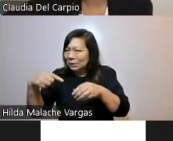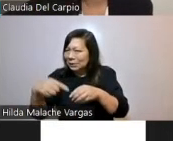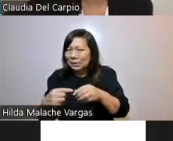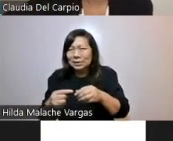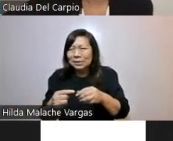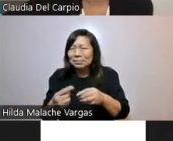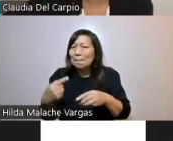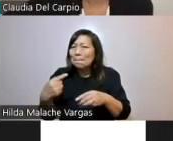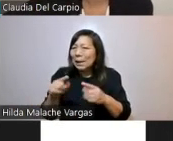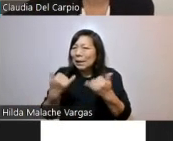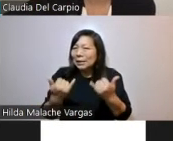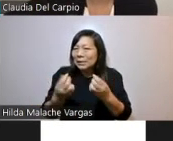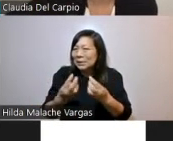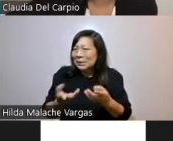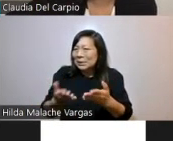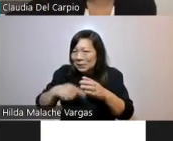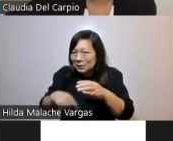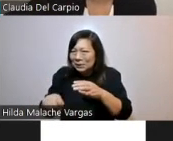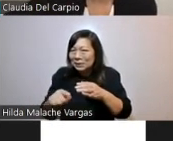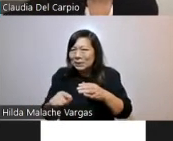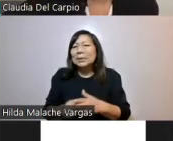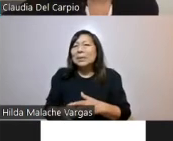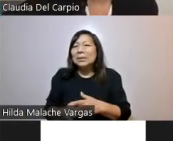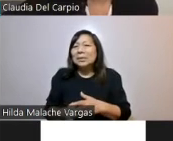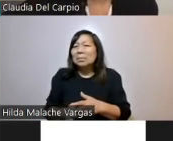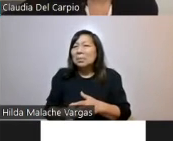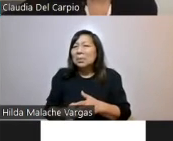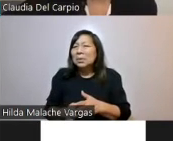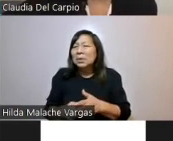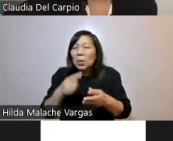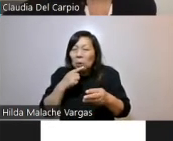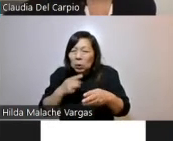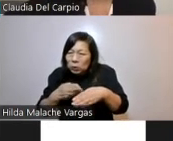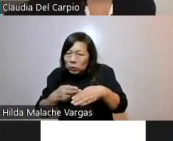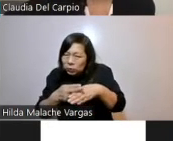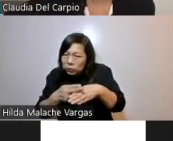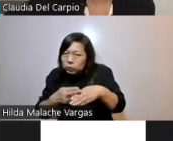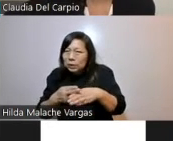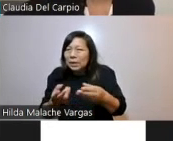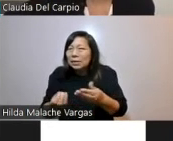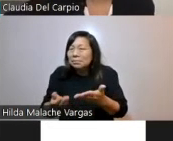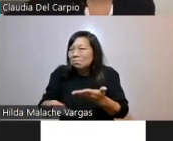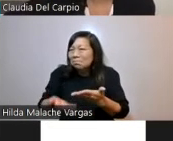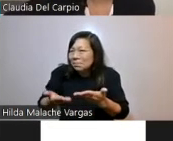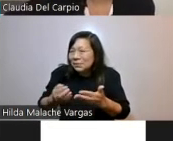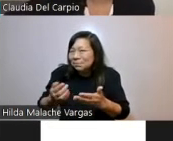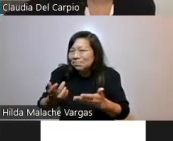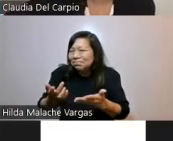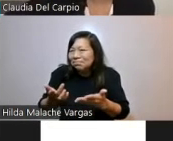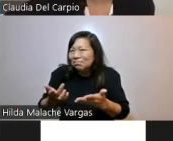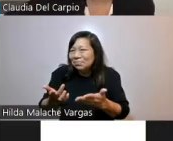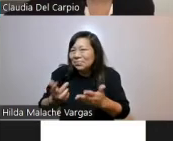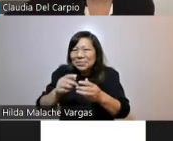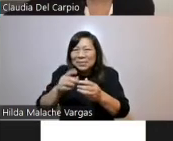anal para que estas bacterias se trasladen a la vulva. Basta con el roce y los fluidos que facilitan el